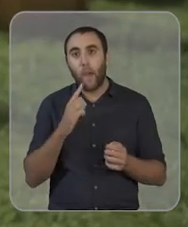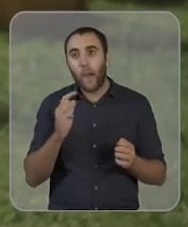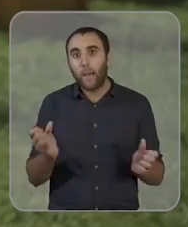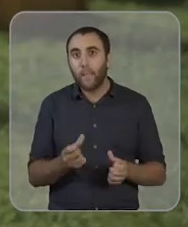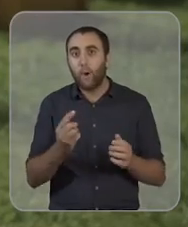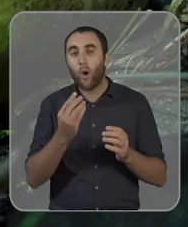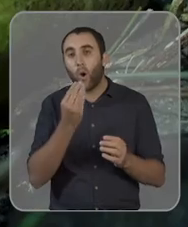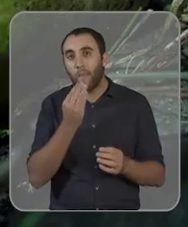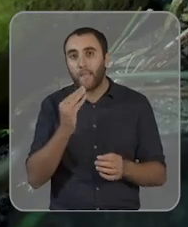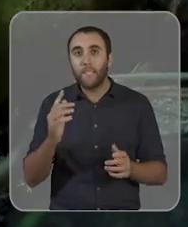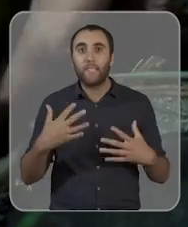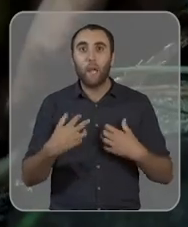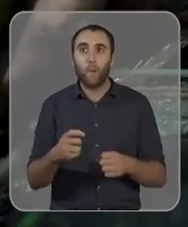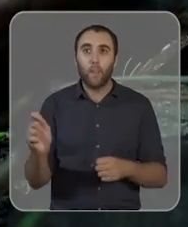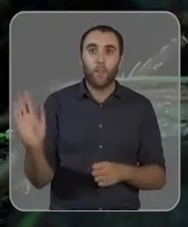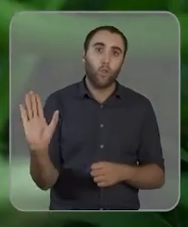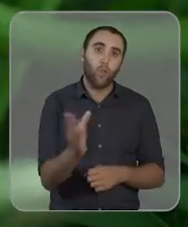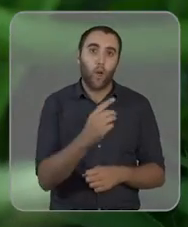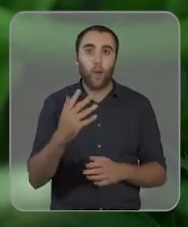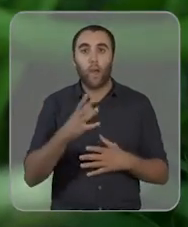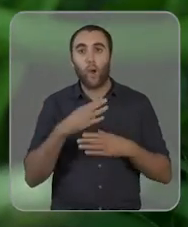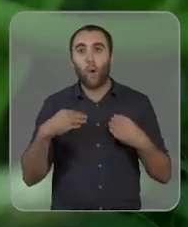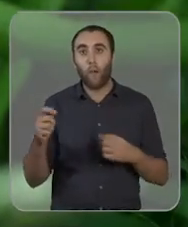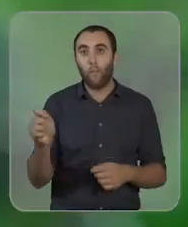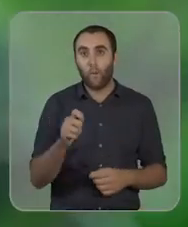la alimentación saludable en todas las escuelas públicas.